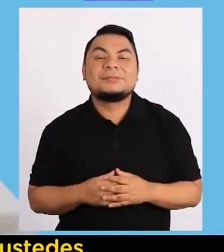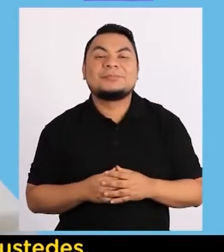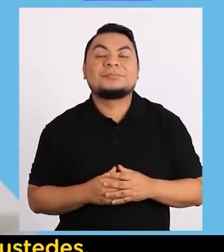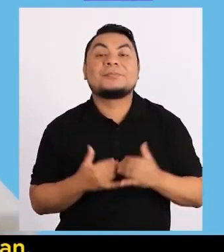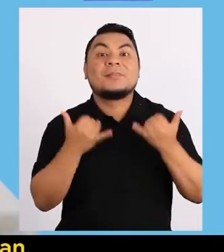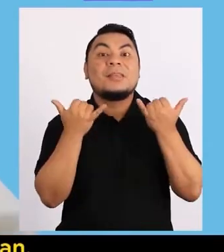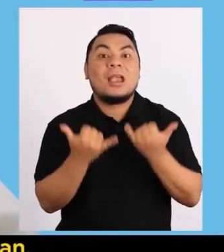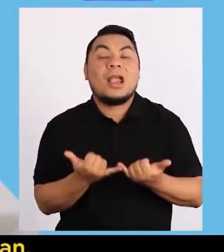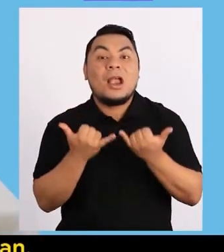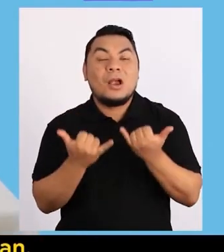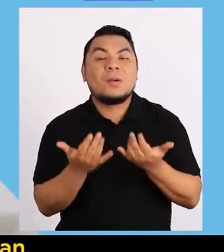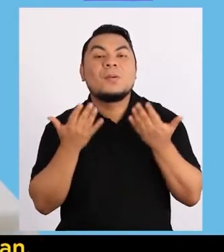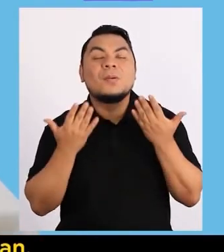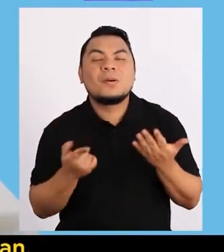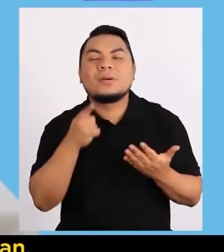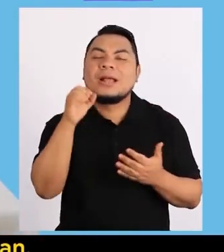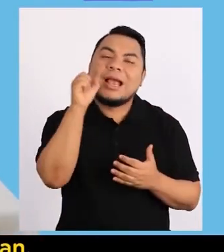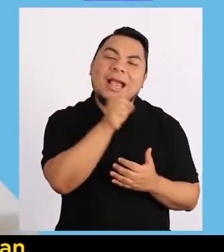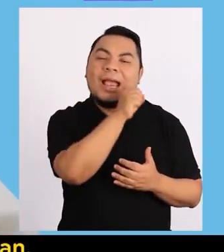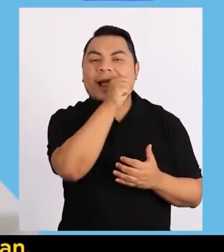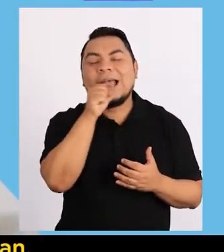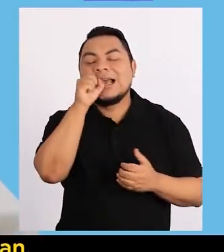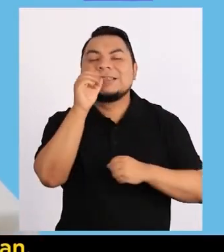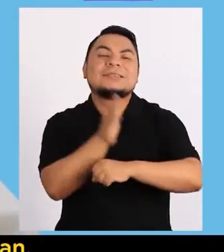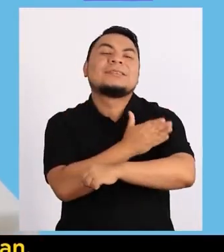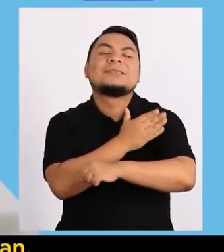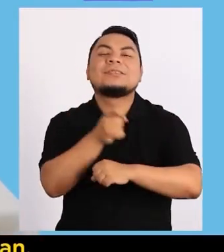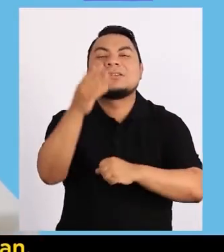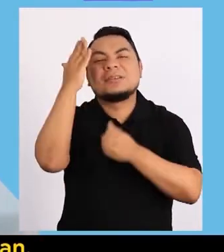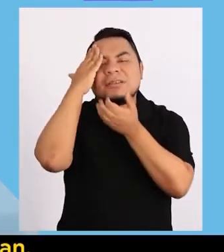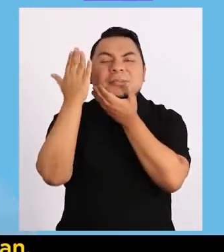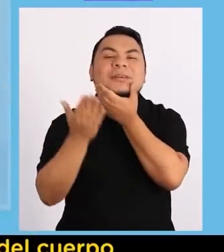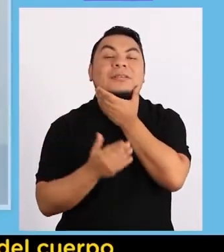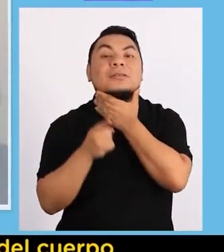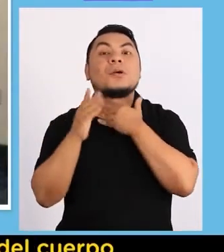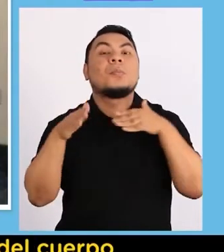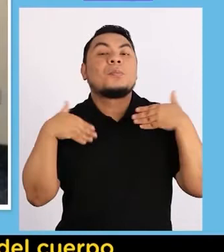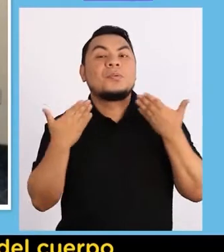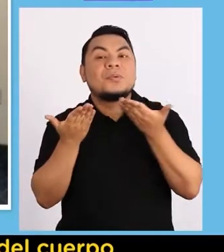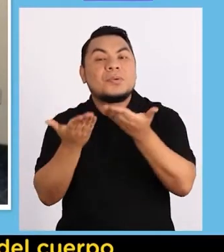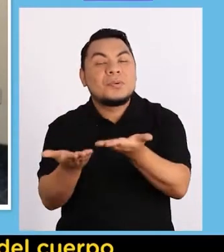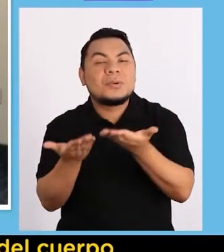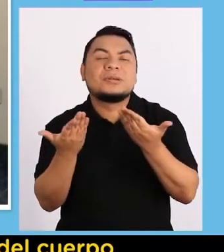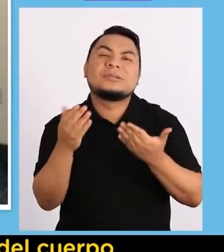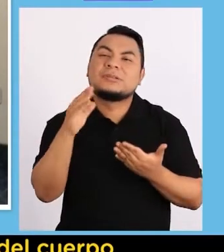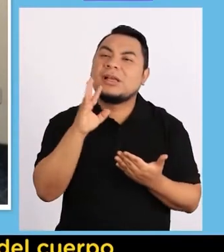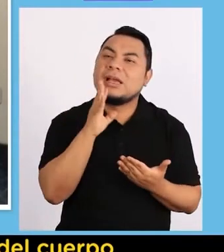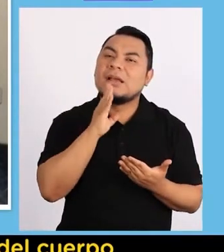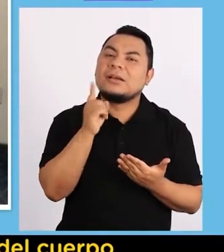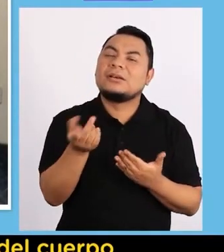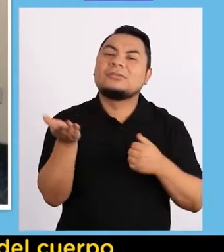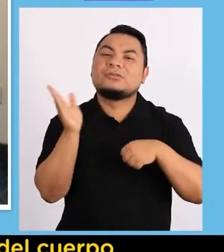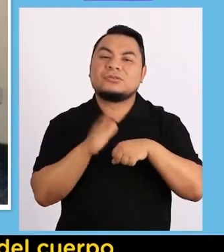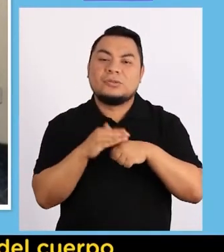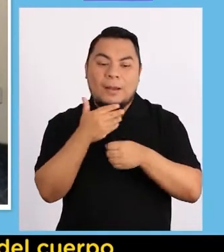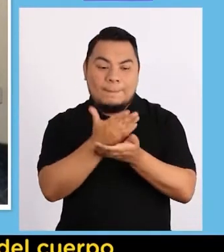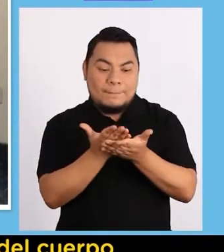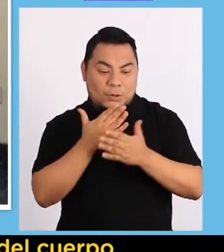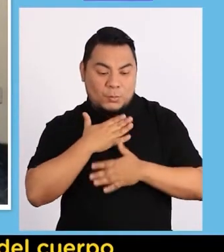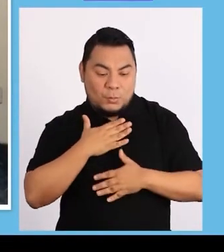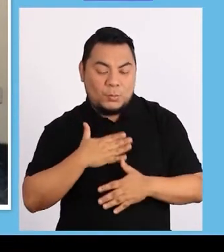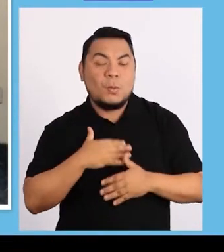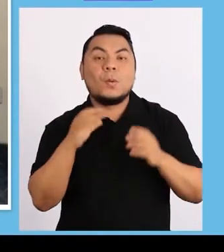Ahora, canten una canción que sepan. Puede ser una que hable sobre las partes